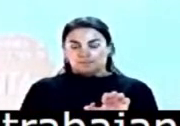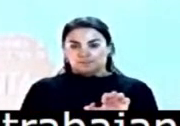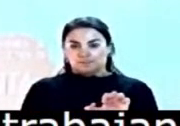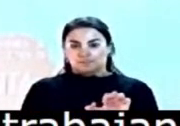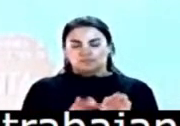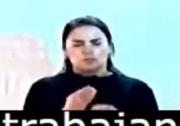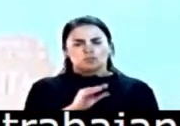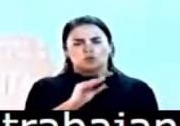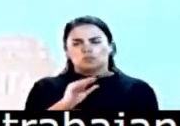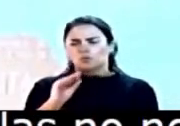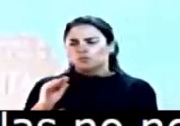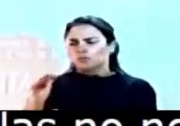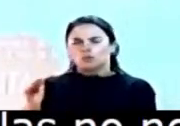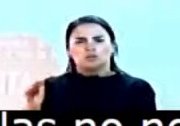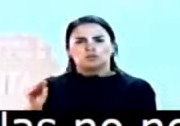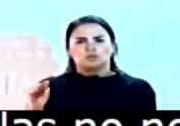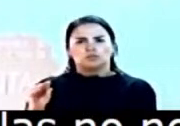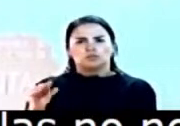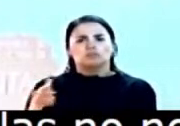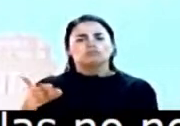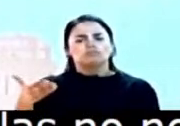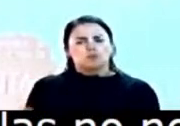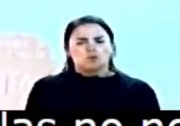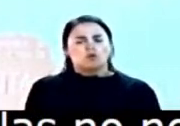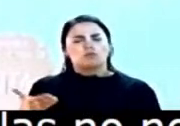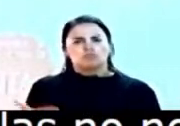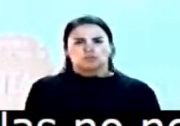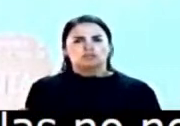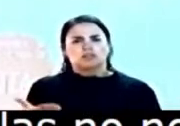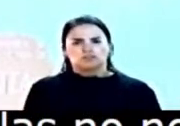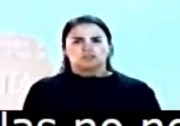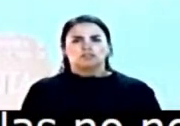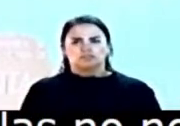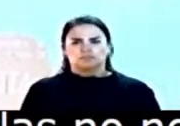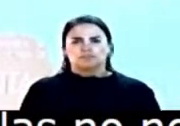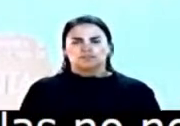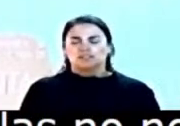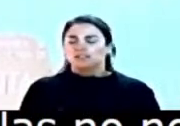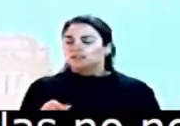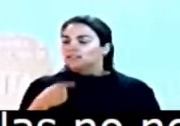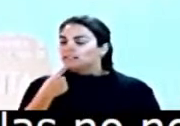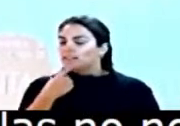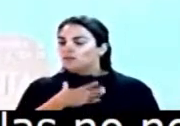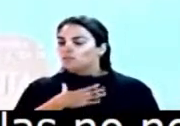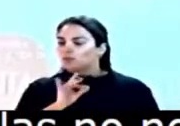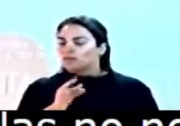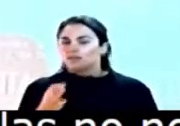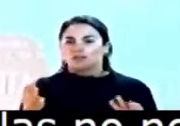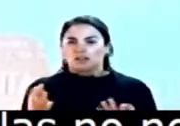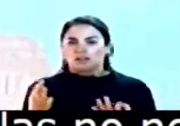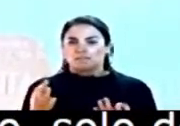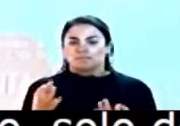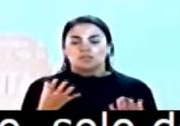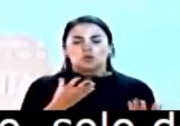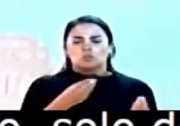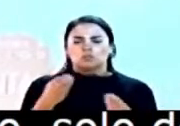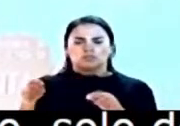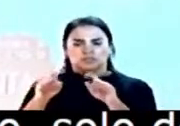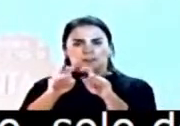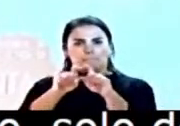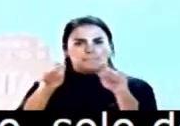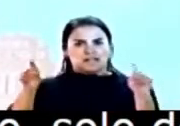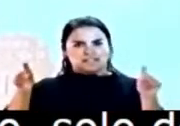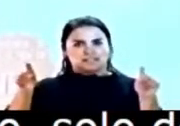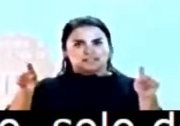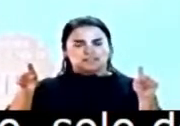de inversiones muy importantes. Podemos decir que hay muchas empresas